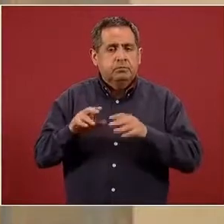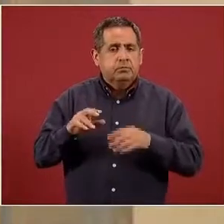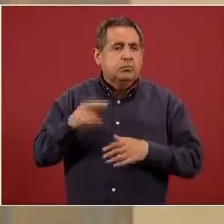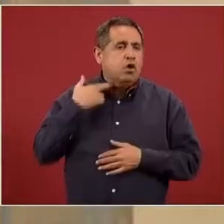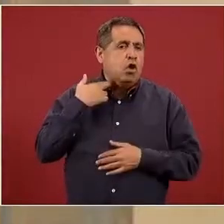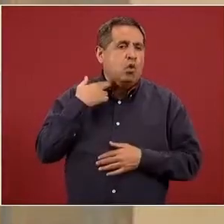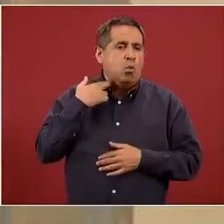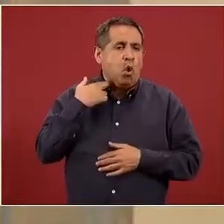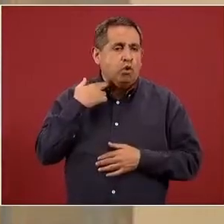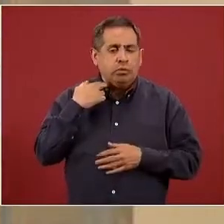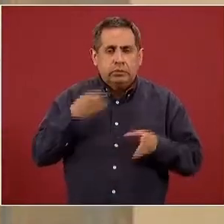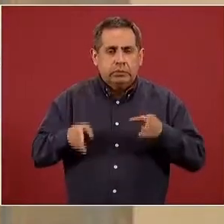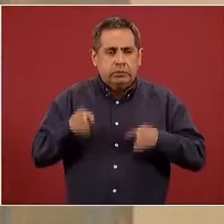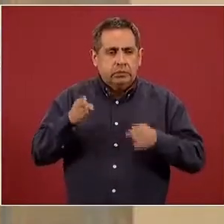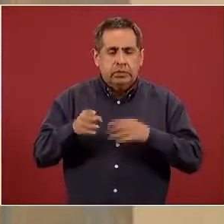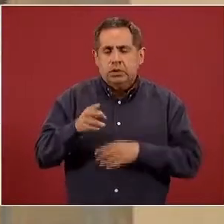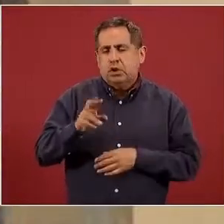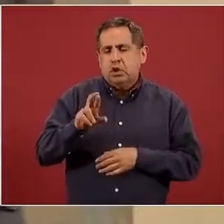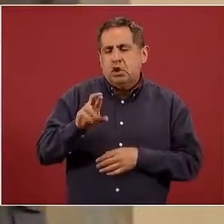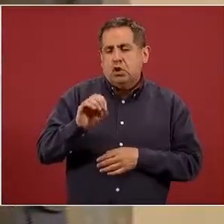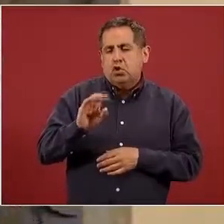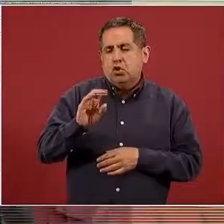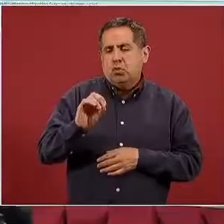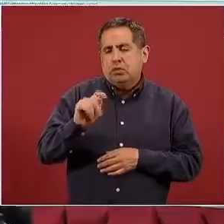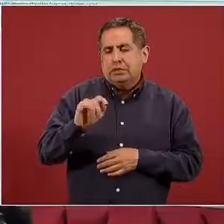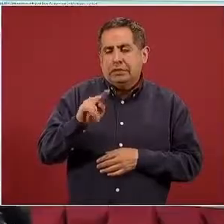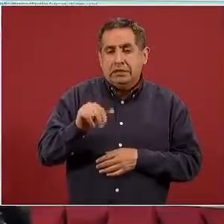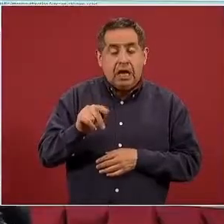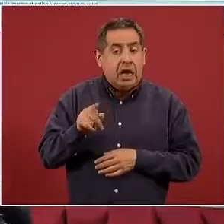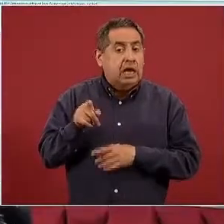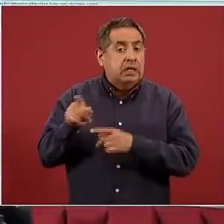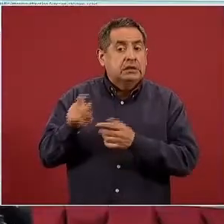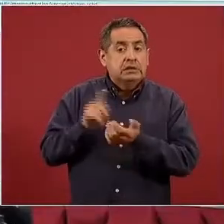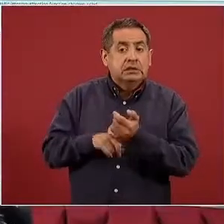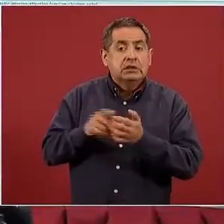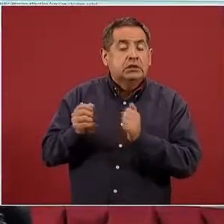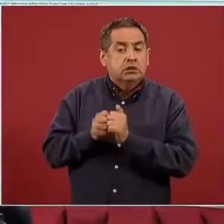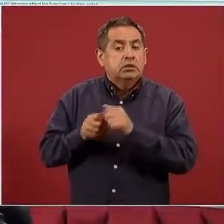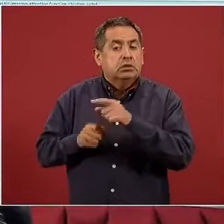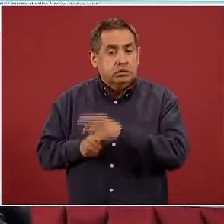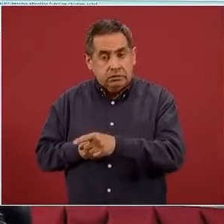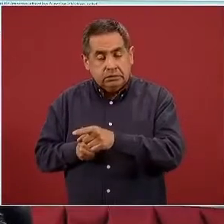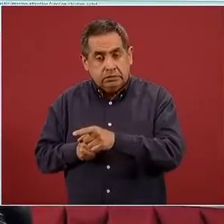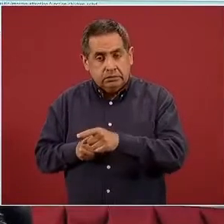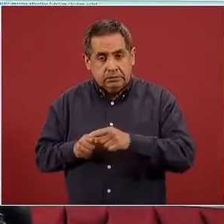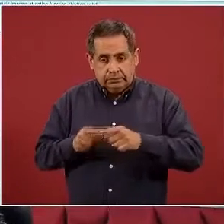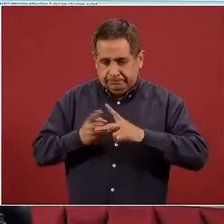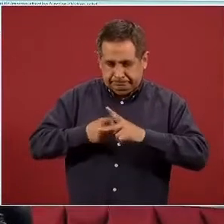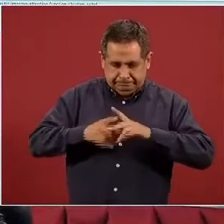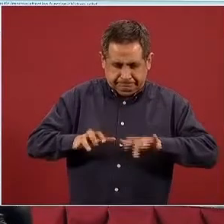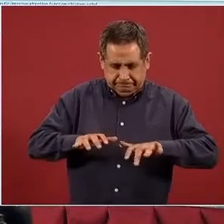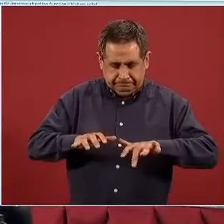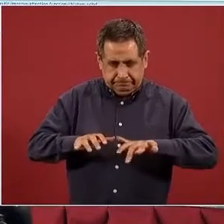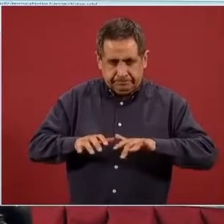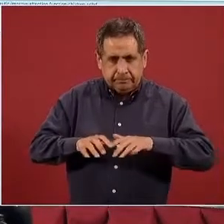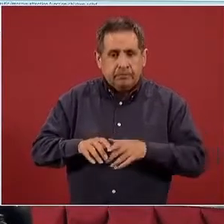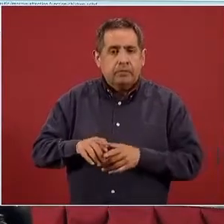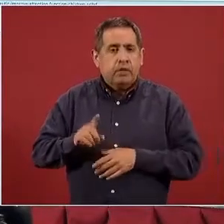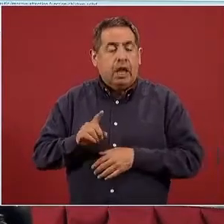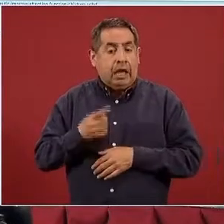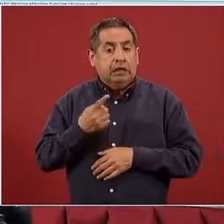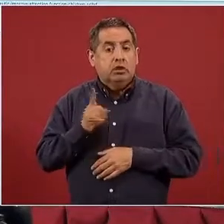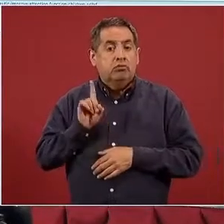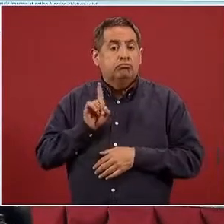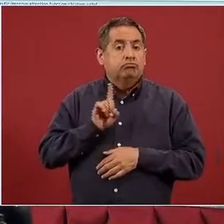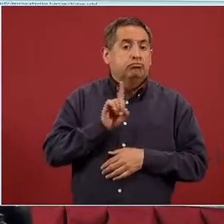que se llama la Luchi Robotina, y esta le permitió a través de ciertos algoritmos poder acercarse a estas